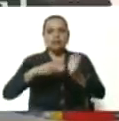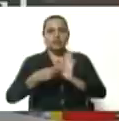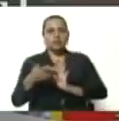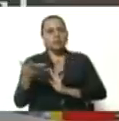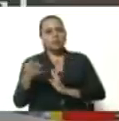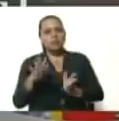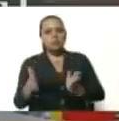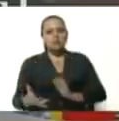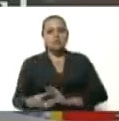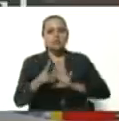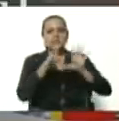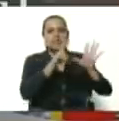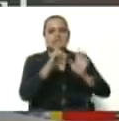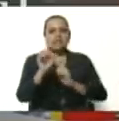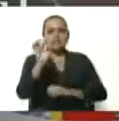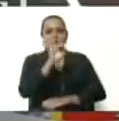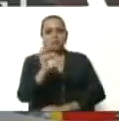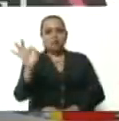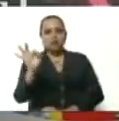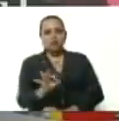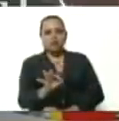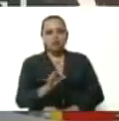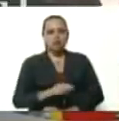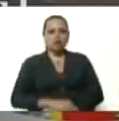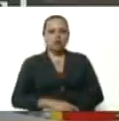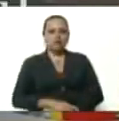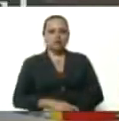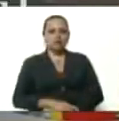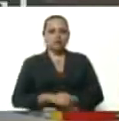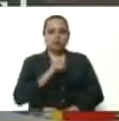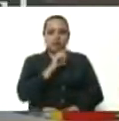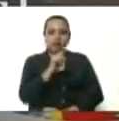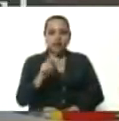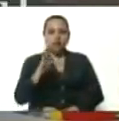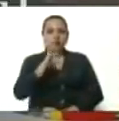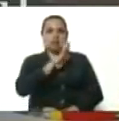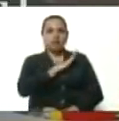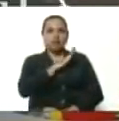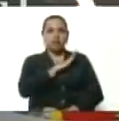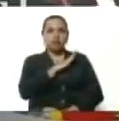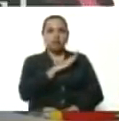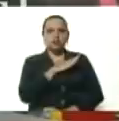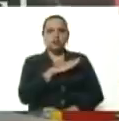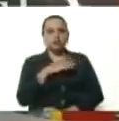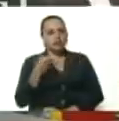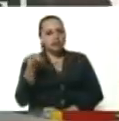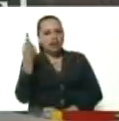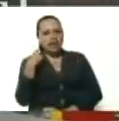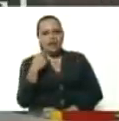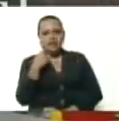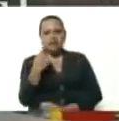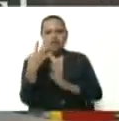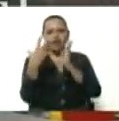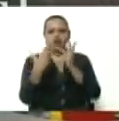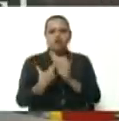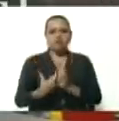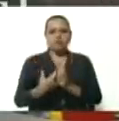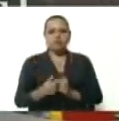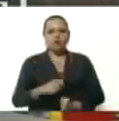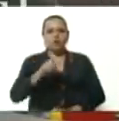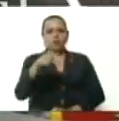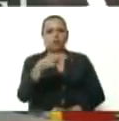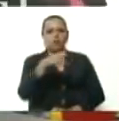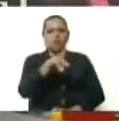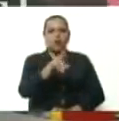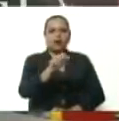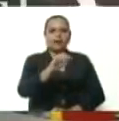el 70% de los casos. De ellos tenemos, hablaba ayer de los números, de La Guajira,